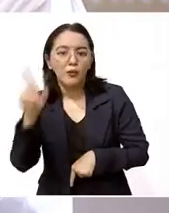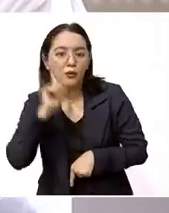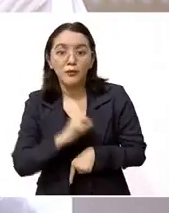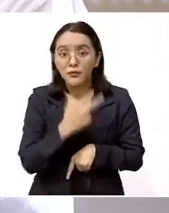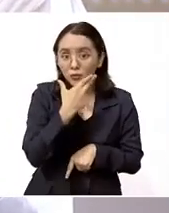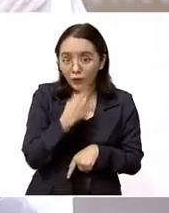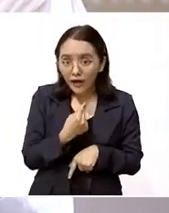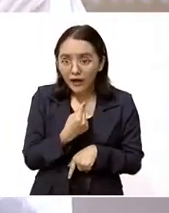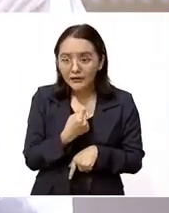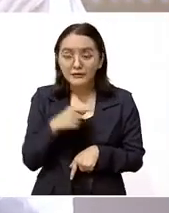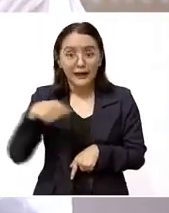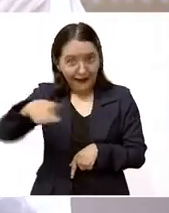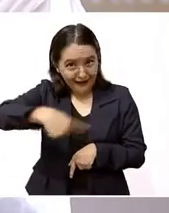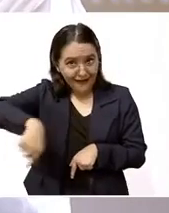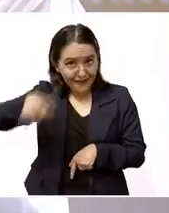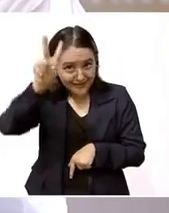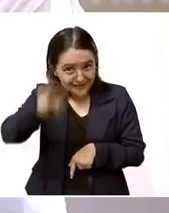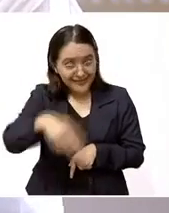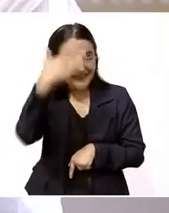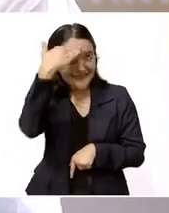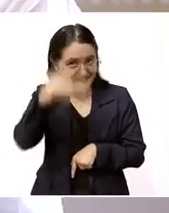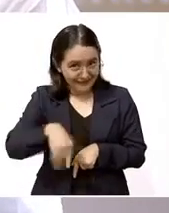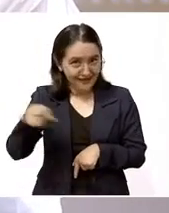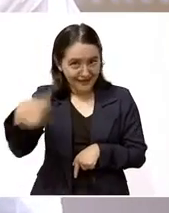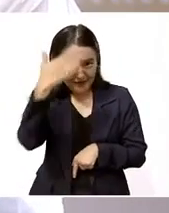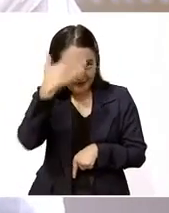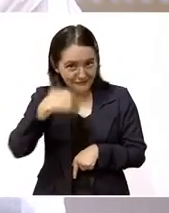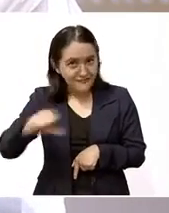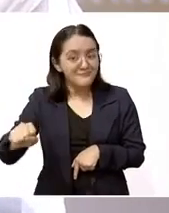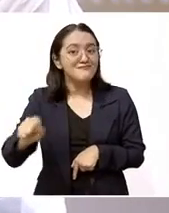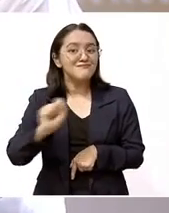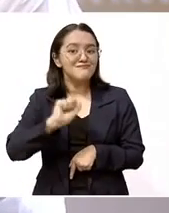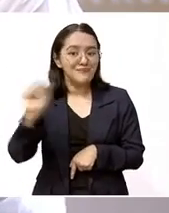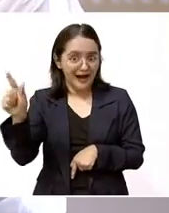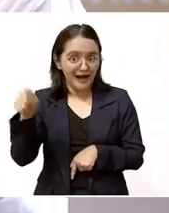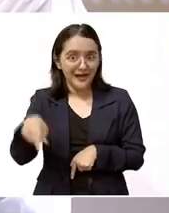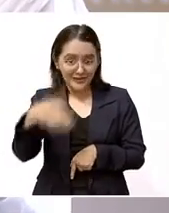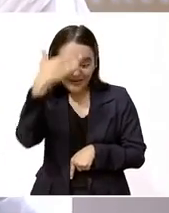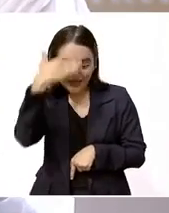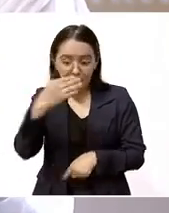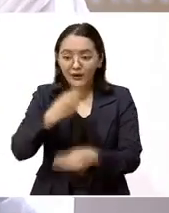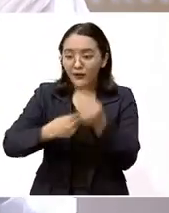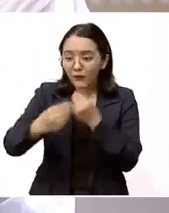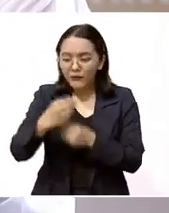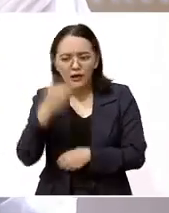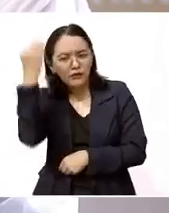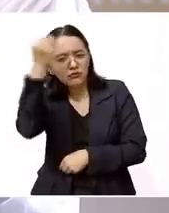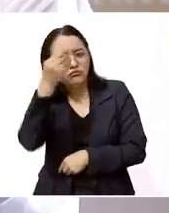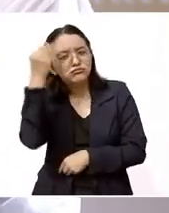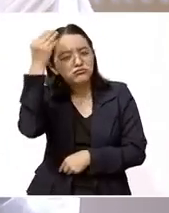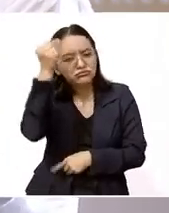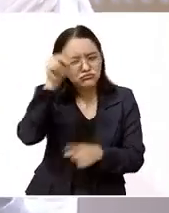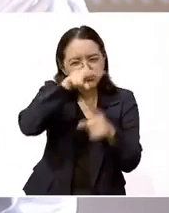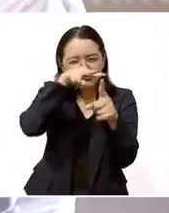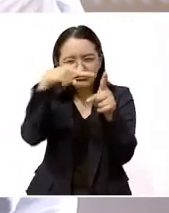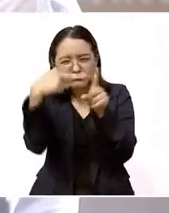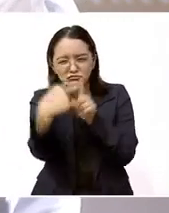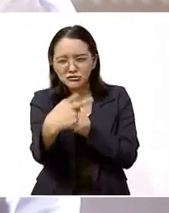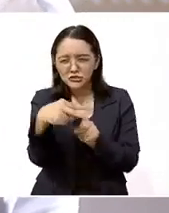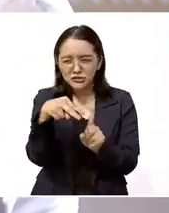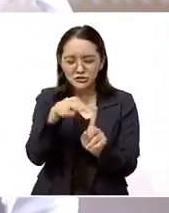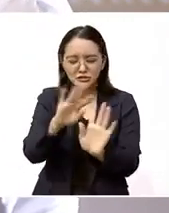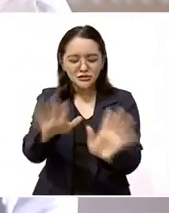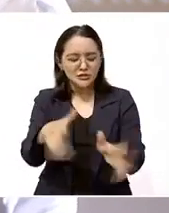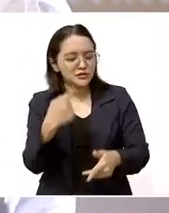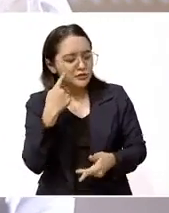campesinos que son los verdaderos profesionales del campo y que con su trabajo y sabiduría proporcionan alimentos